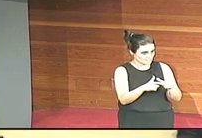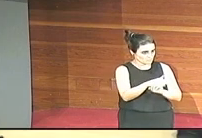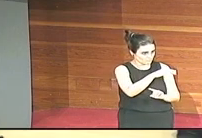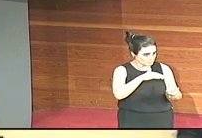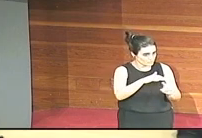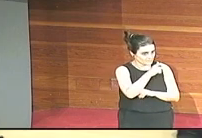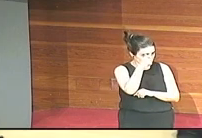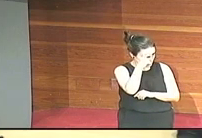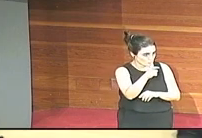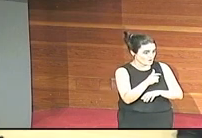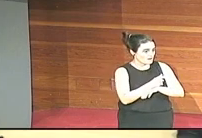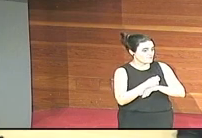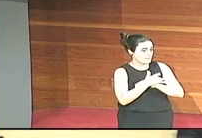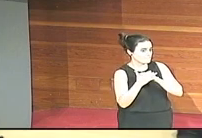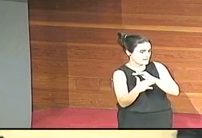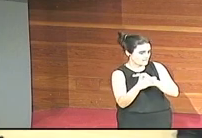y marino